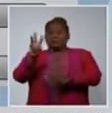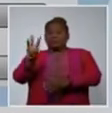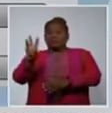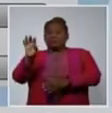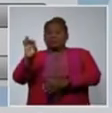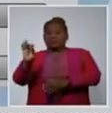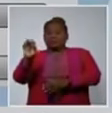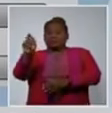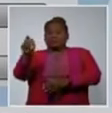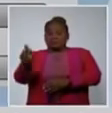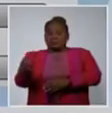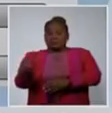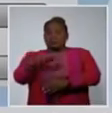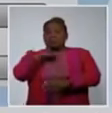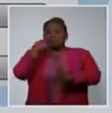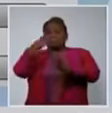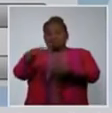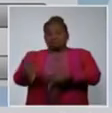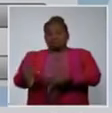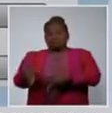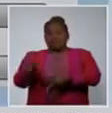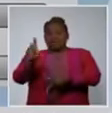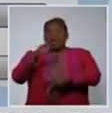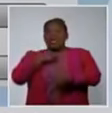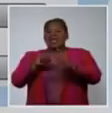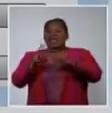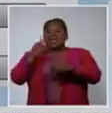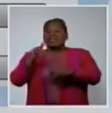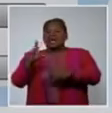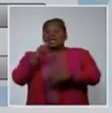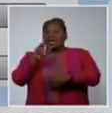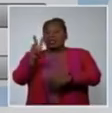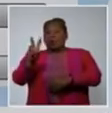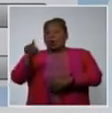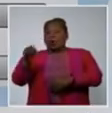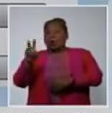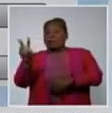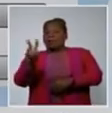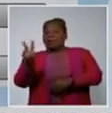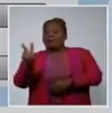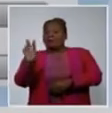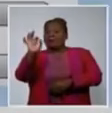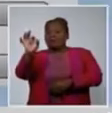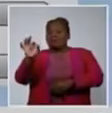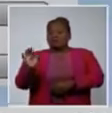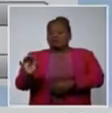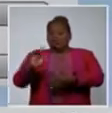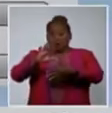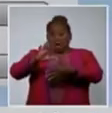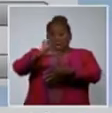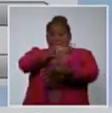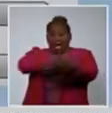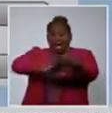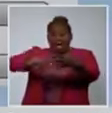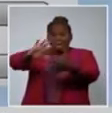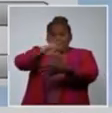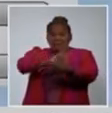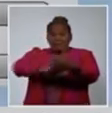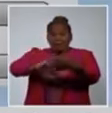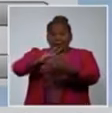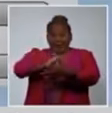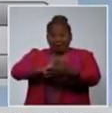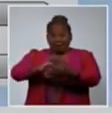llegan a la calidad del 2,22 por ciento las américas epicentro de la pandemia